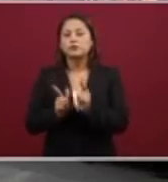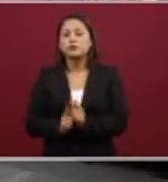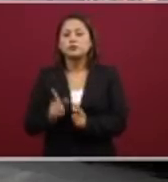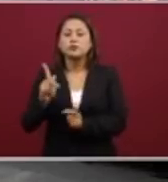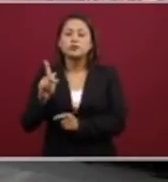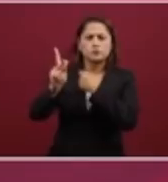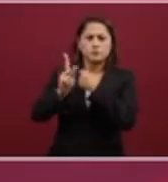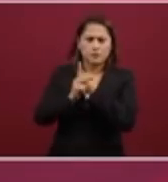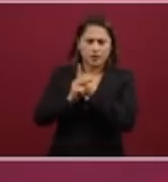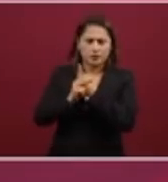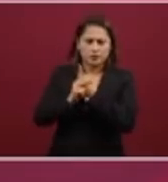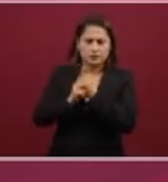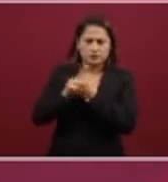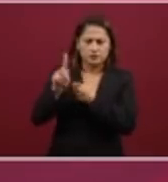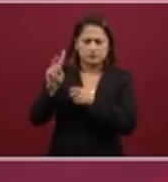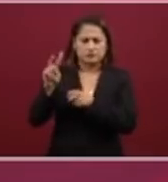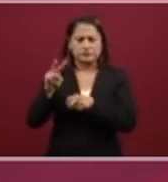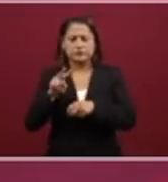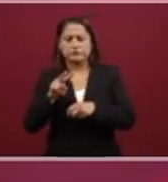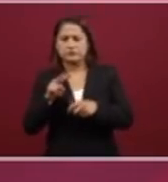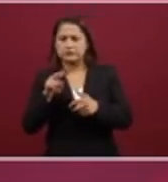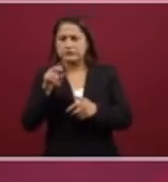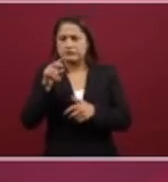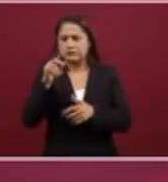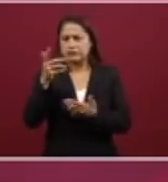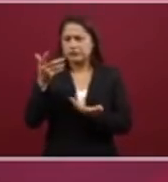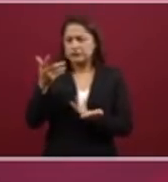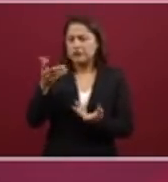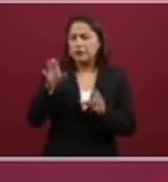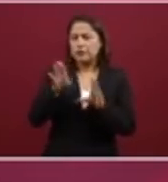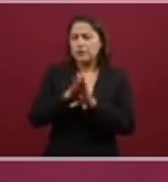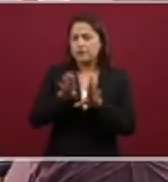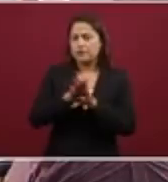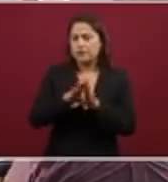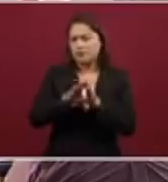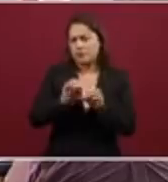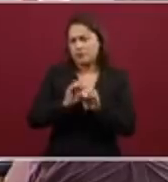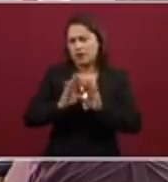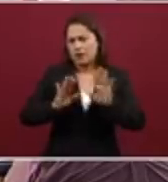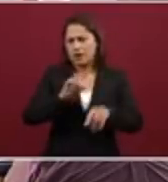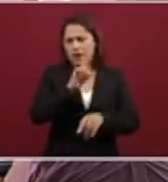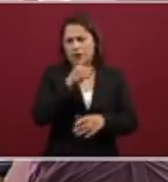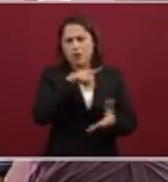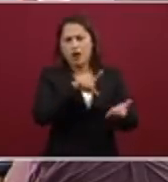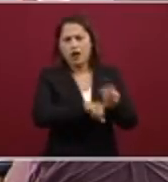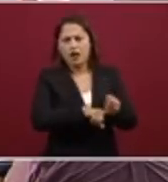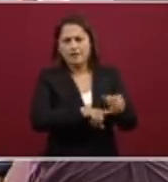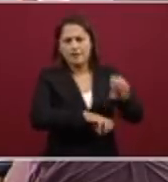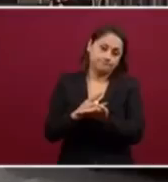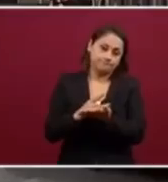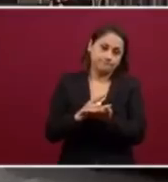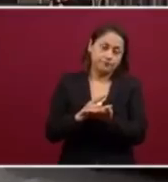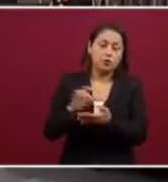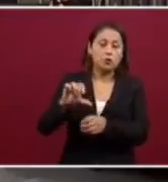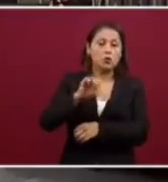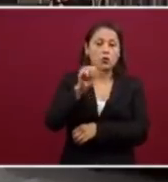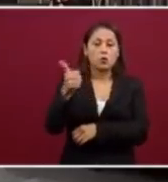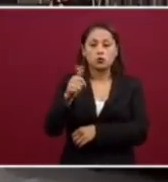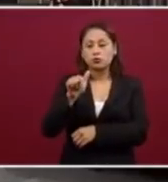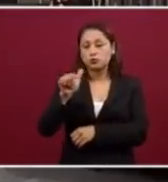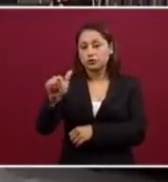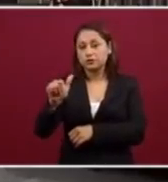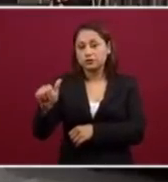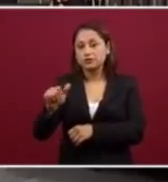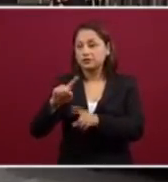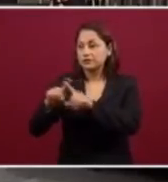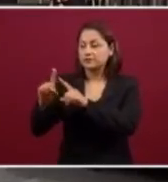Plan de Desarrollo para el Sur de México y Centroamérica, incluyendo la Comunidad Europea, aseguró el canciller Marcelo Ebrard. La Unión